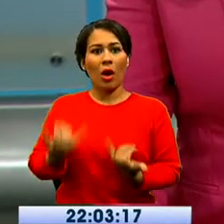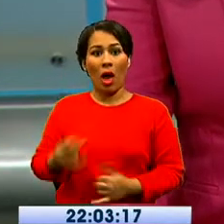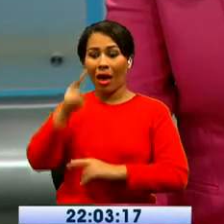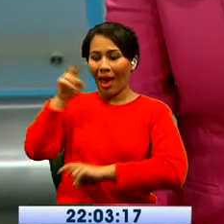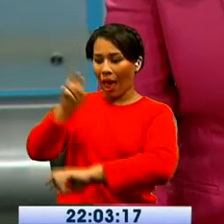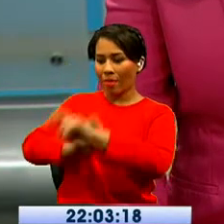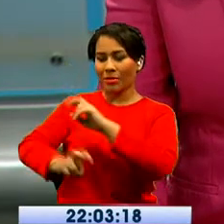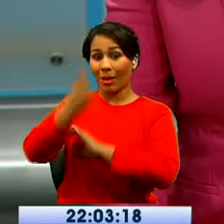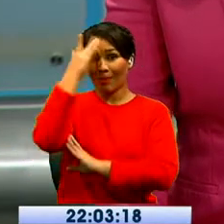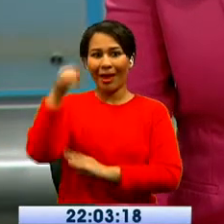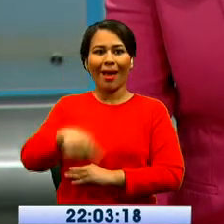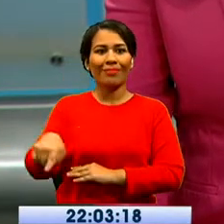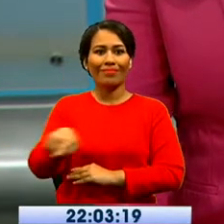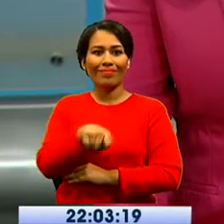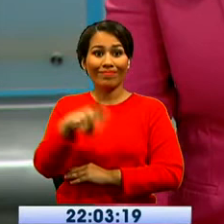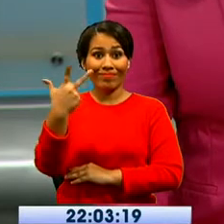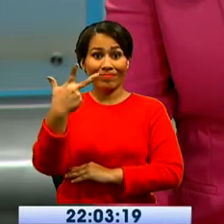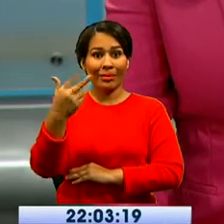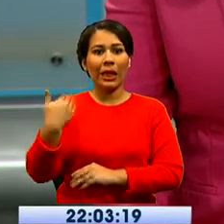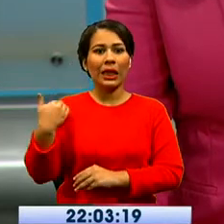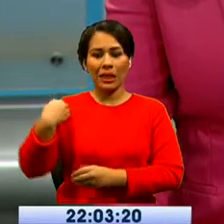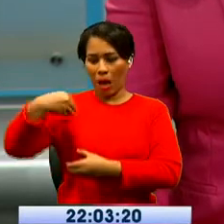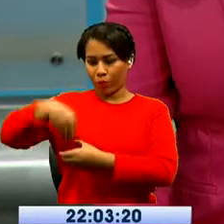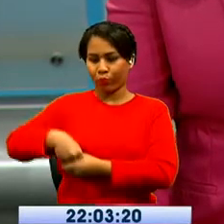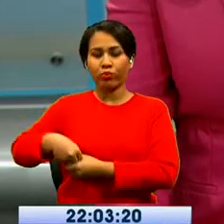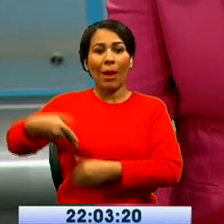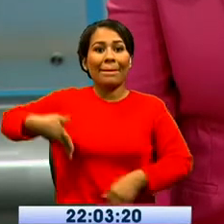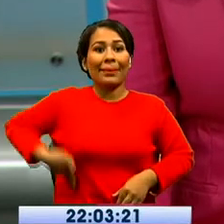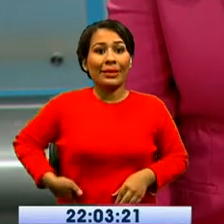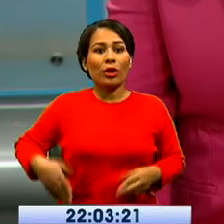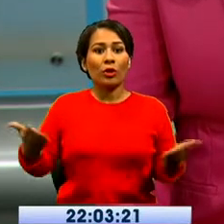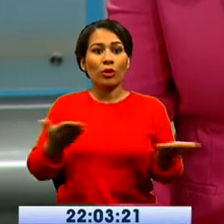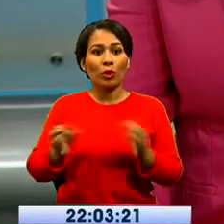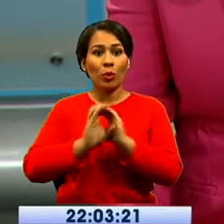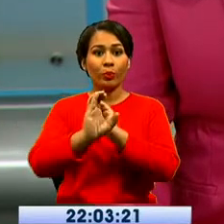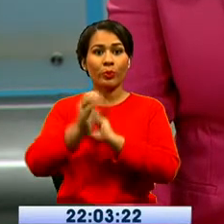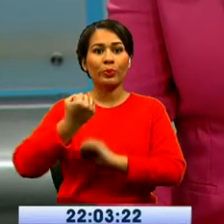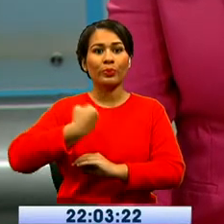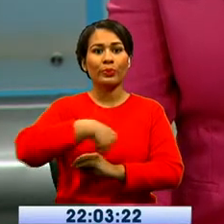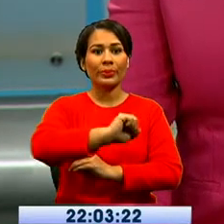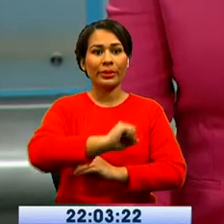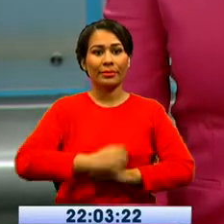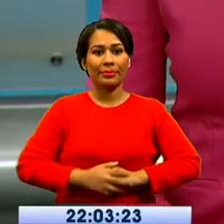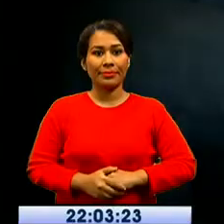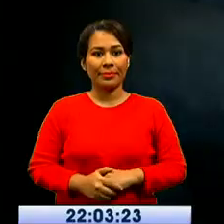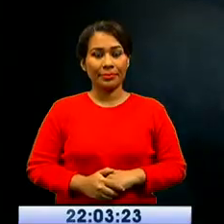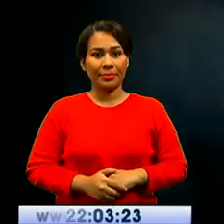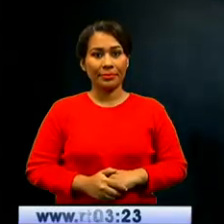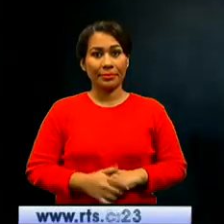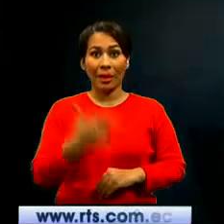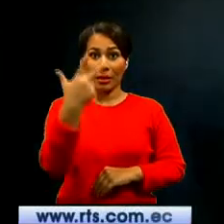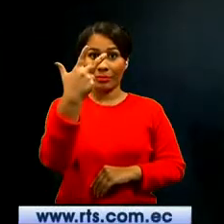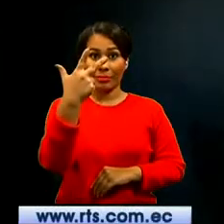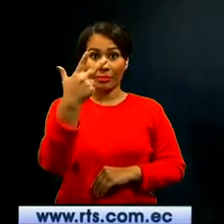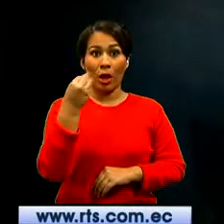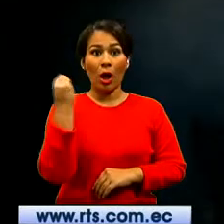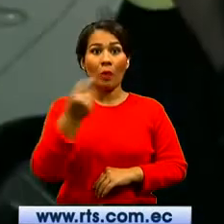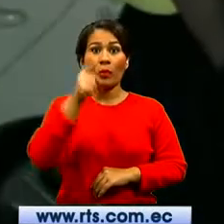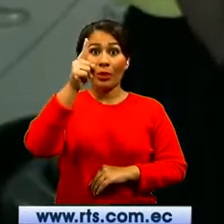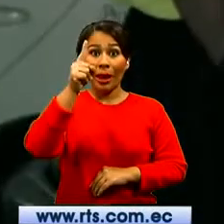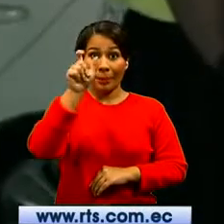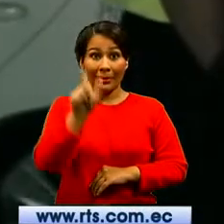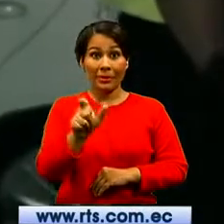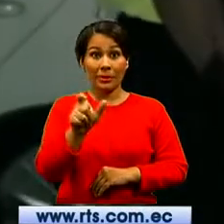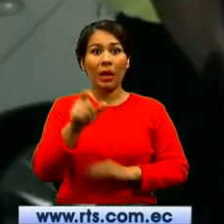porque encontraron armas de fuego en los asientos del bus interprovincial donde viajaba. Tres jóvenes, uno menor de edad,